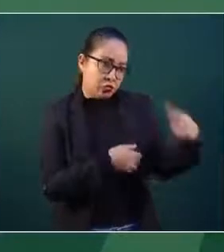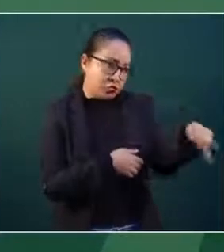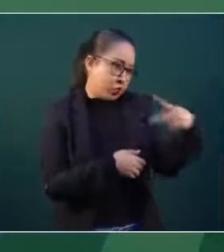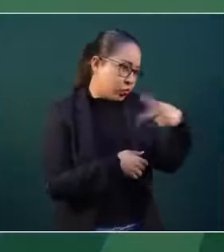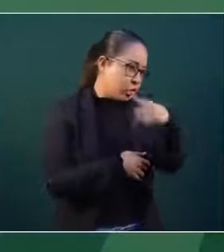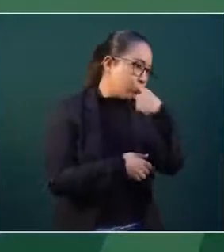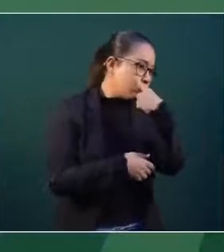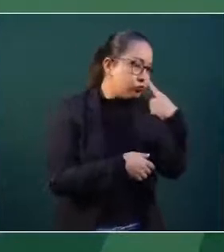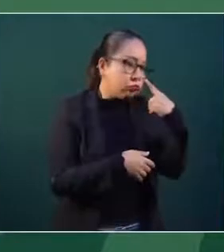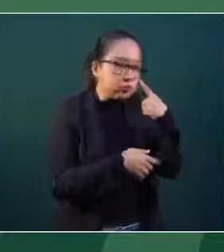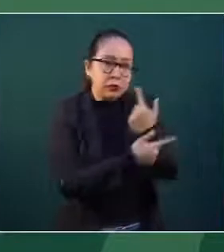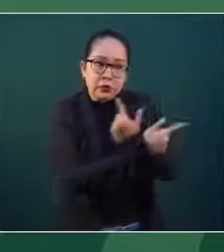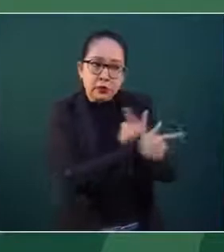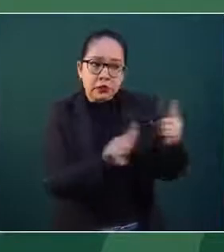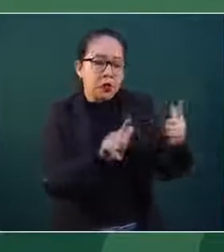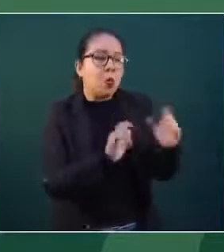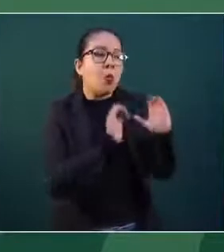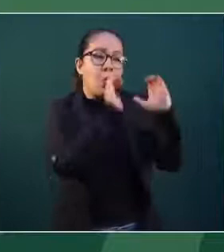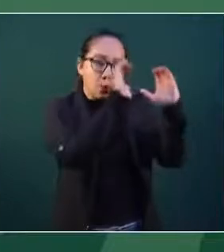para cuidarse